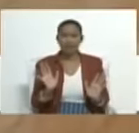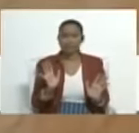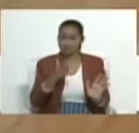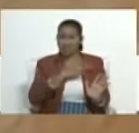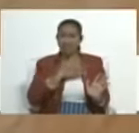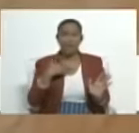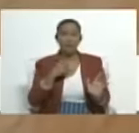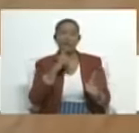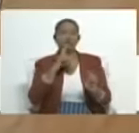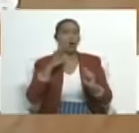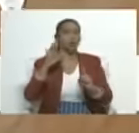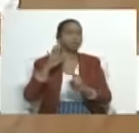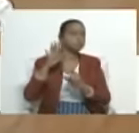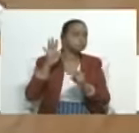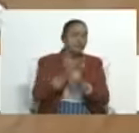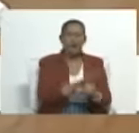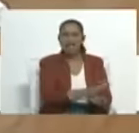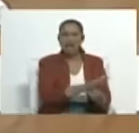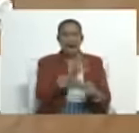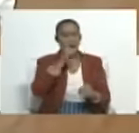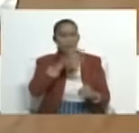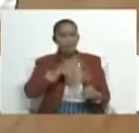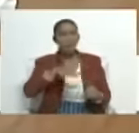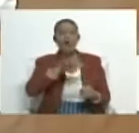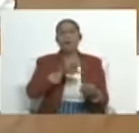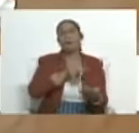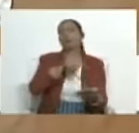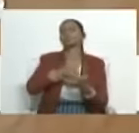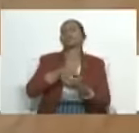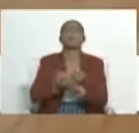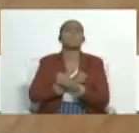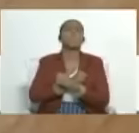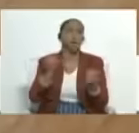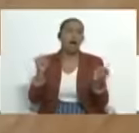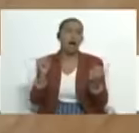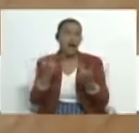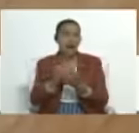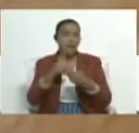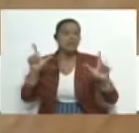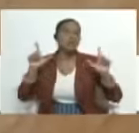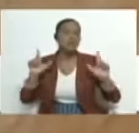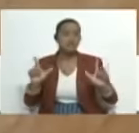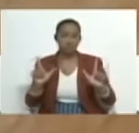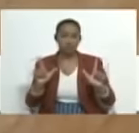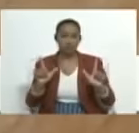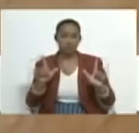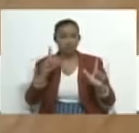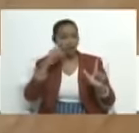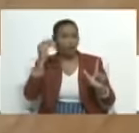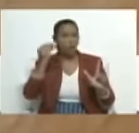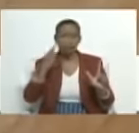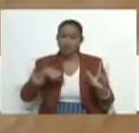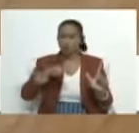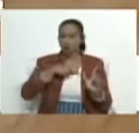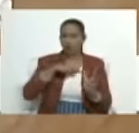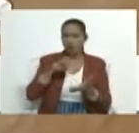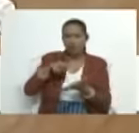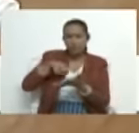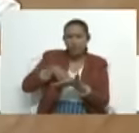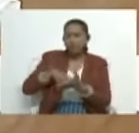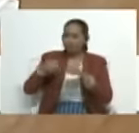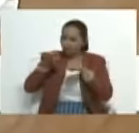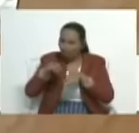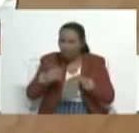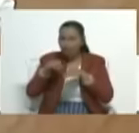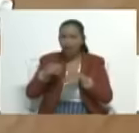pueden acallar los pueblos que han decidido ser libres y romper con los hegemones de quienes no nos arrodillamos, de